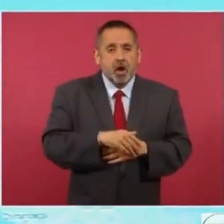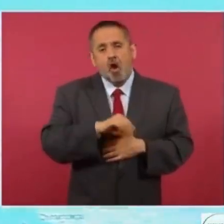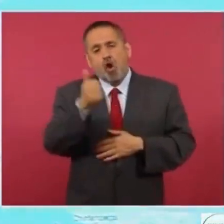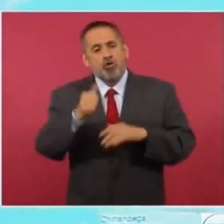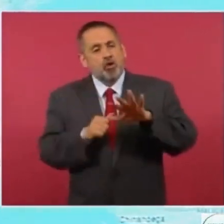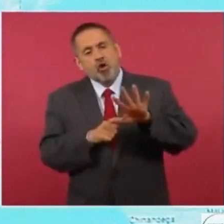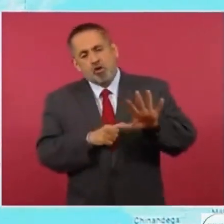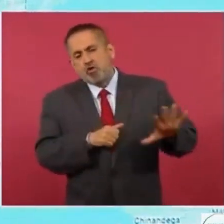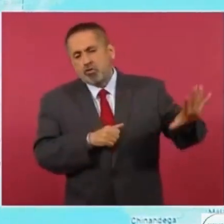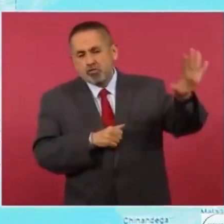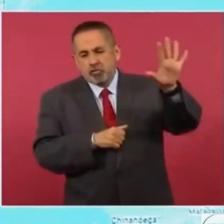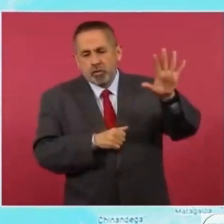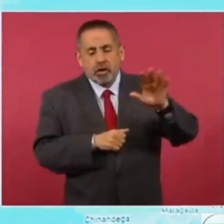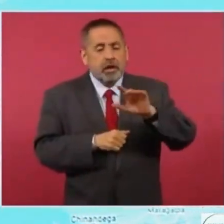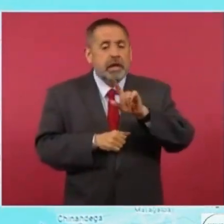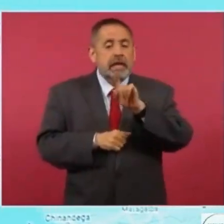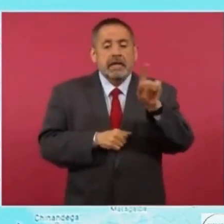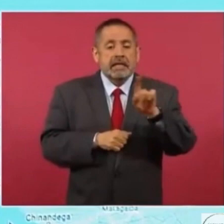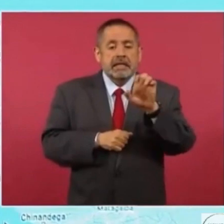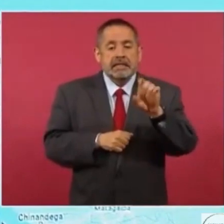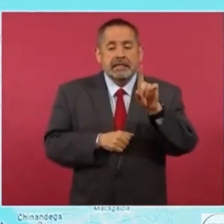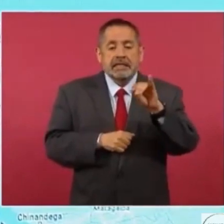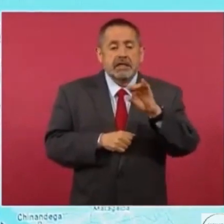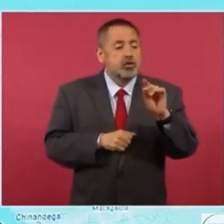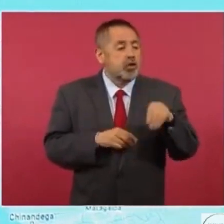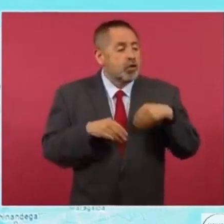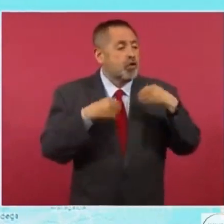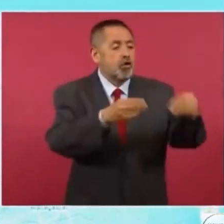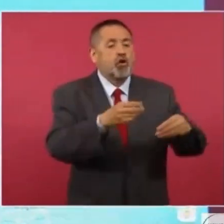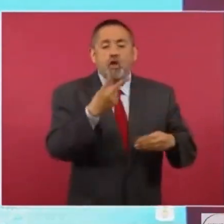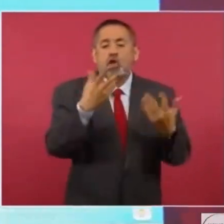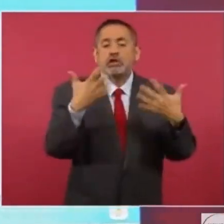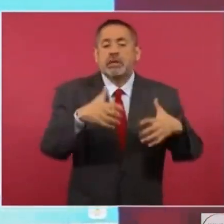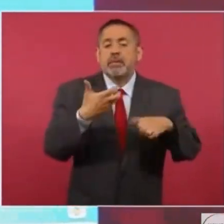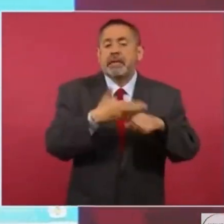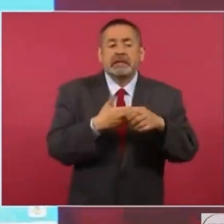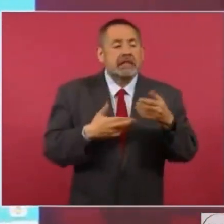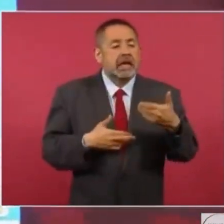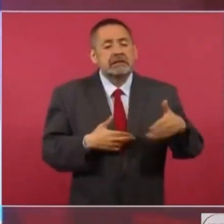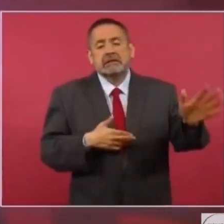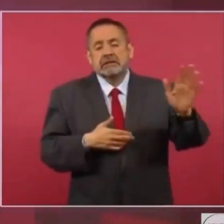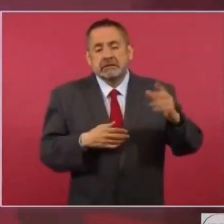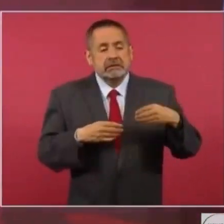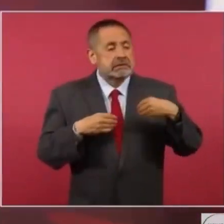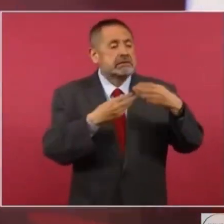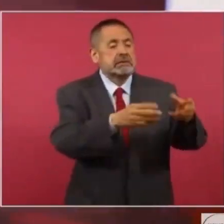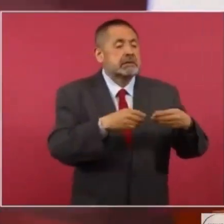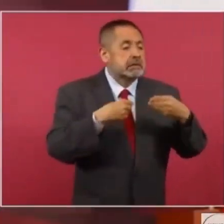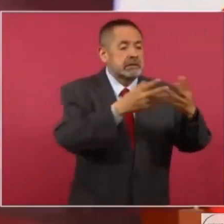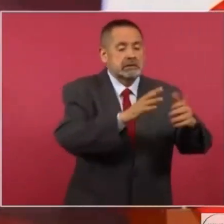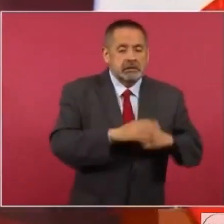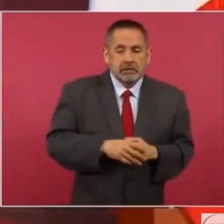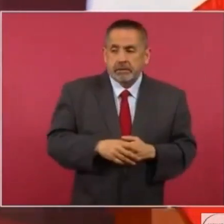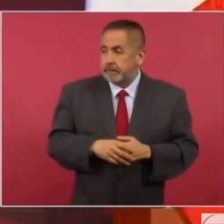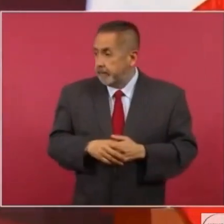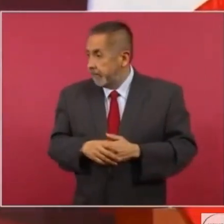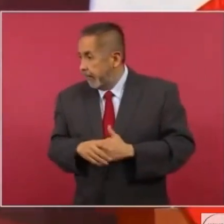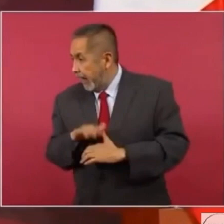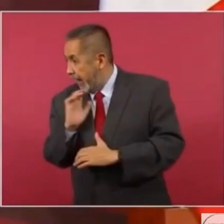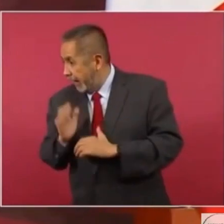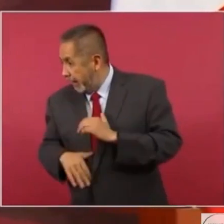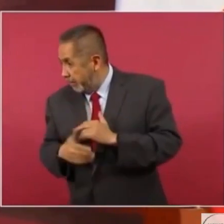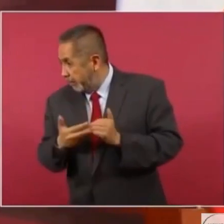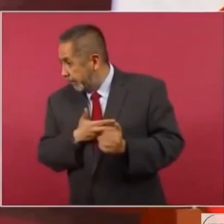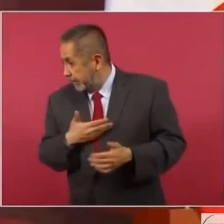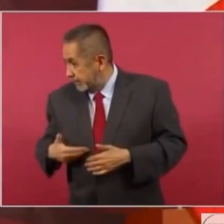concesionó Zedillo a 2 empresas extranjeras. Y todavía tuvo el cinismo de irse a trabajar,